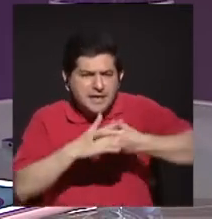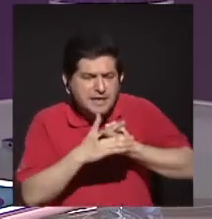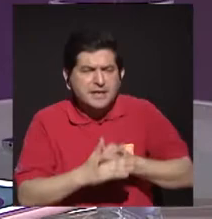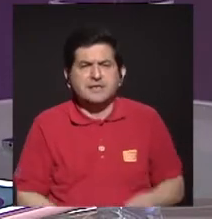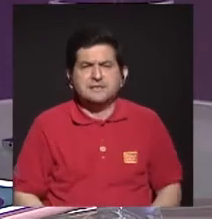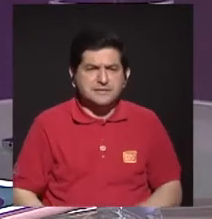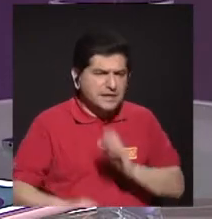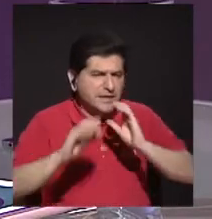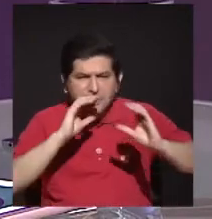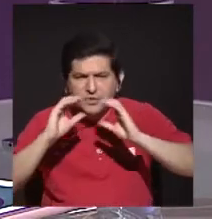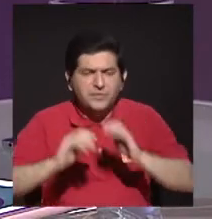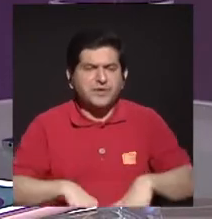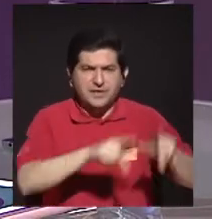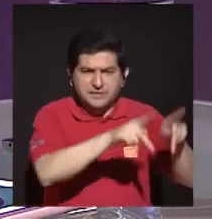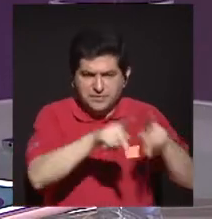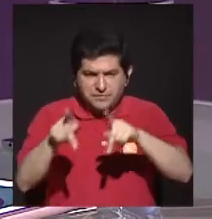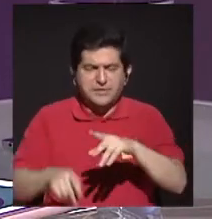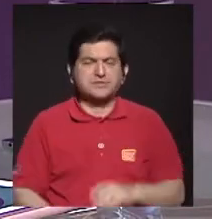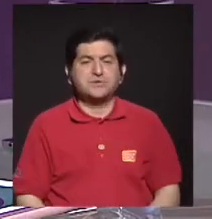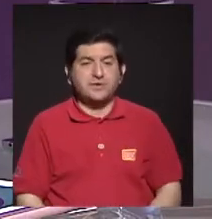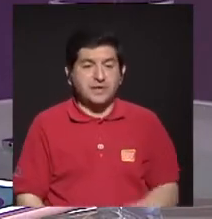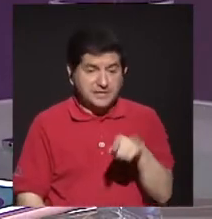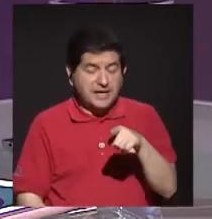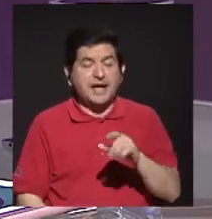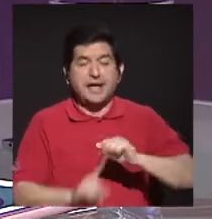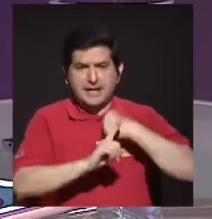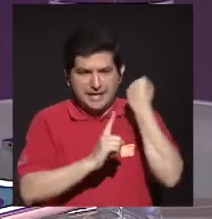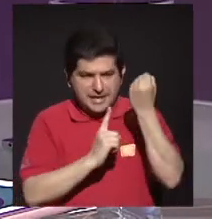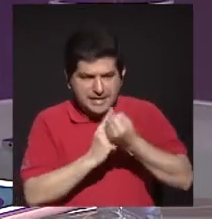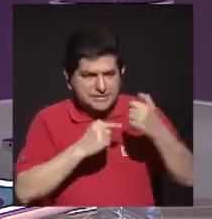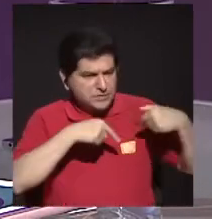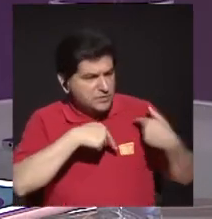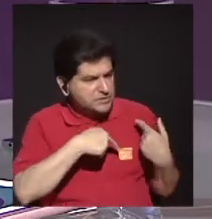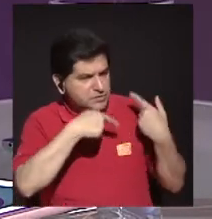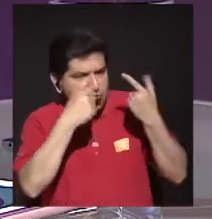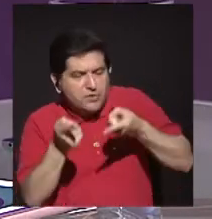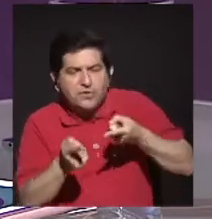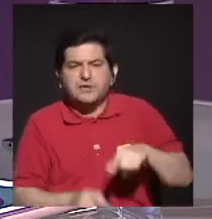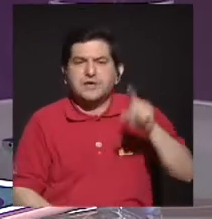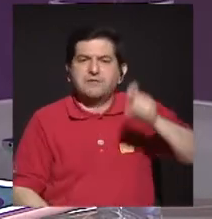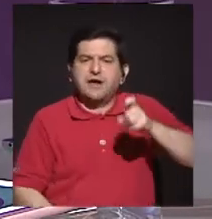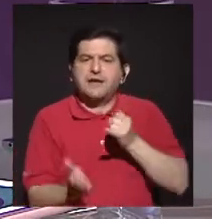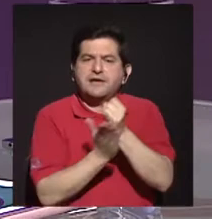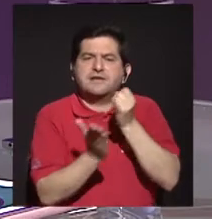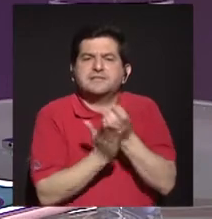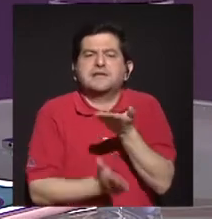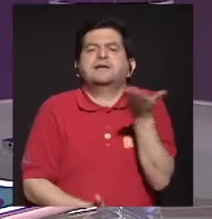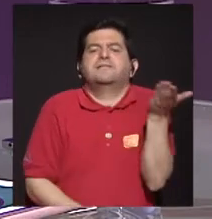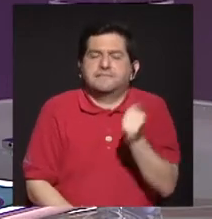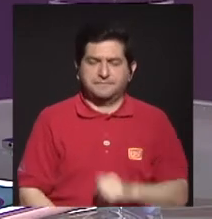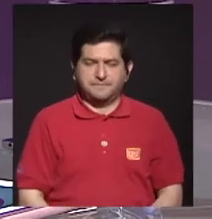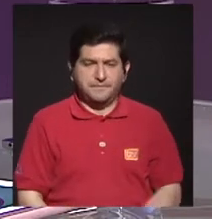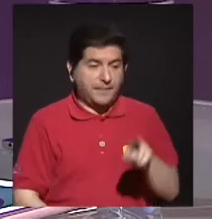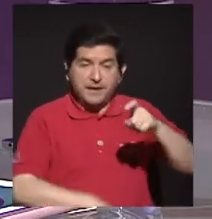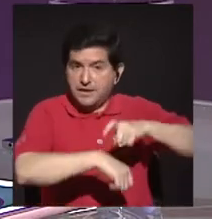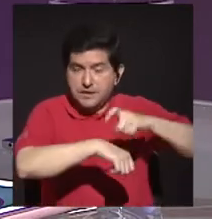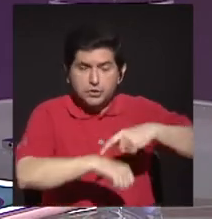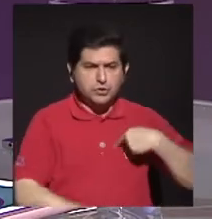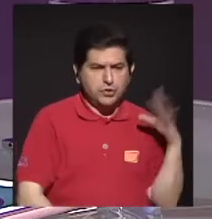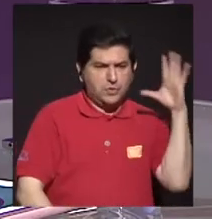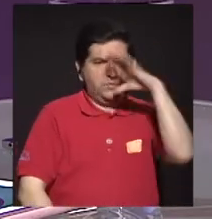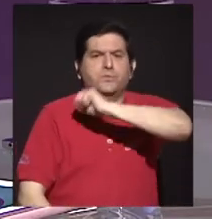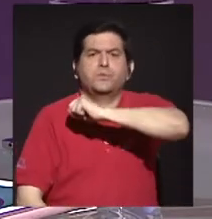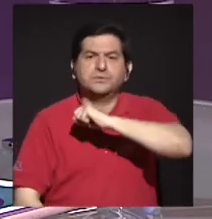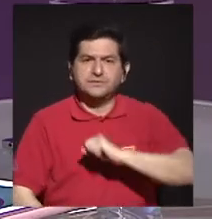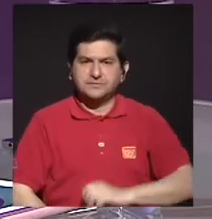gente y con la situación en sí misma, ella misma te va encaminando a lo que hay que investigar. Uh-huh. Entonces, en ese momento me di cuenta,